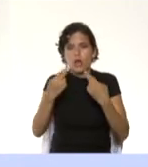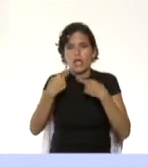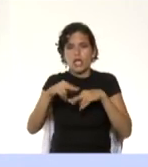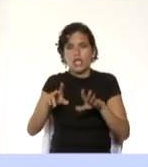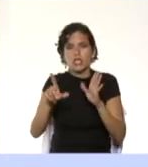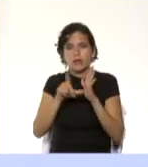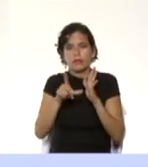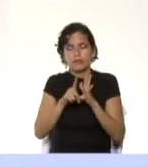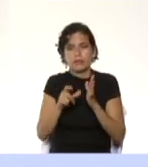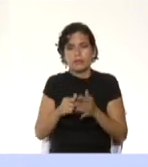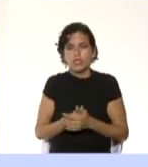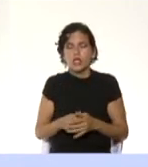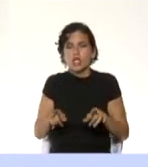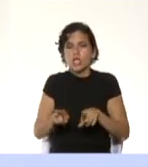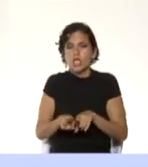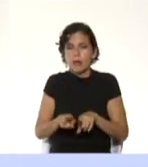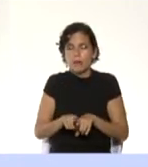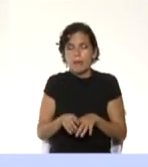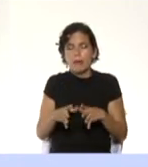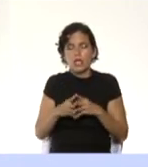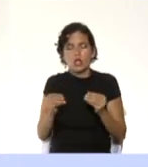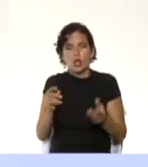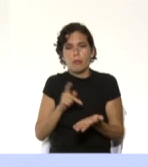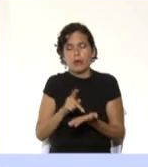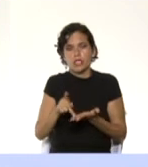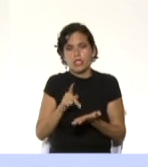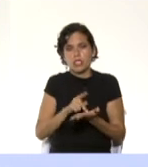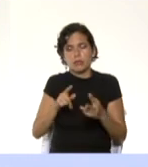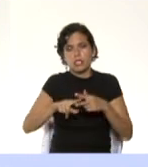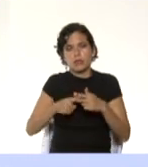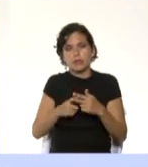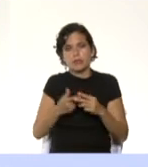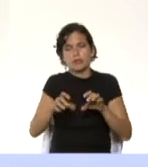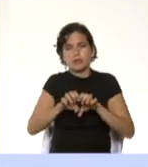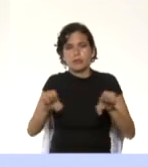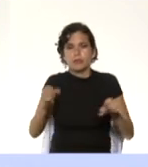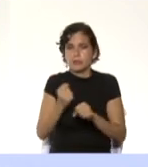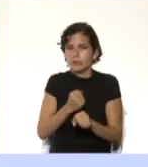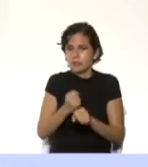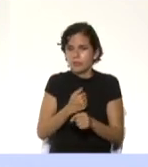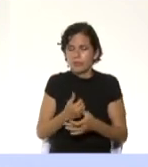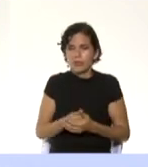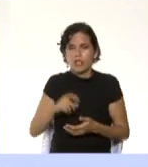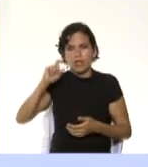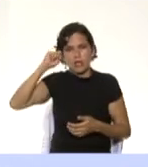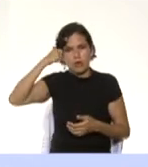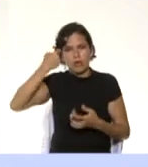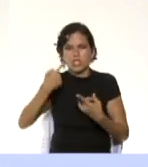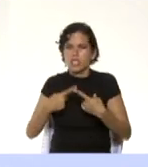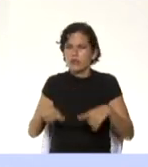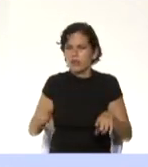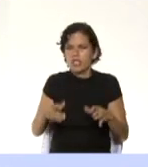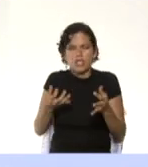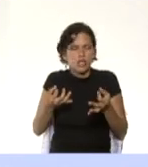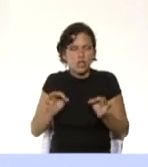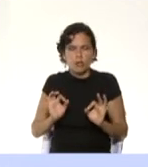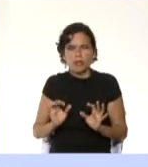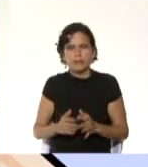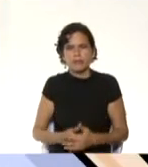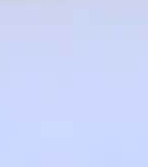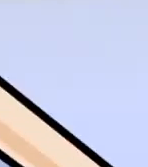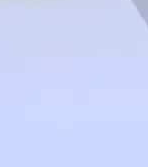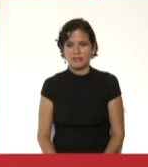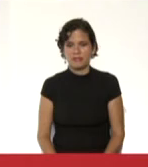de educación media, sino también para todos los participantes de los talleres de educación laboral. Recuerden, ser diferente es algo